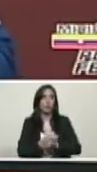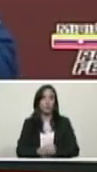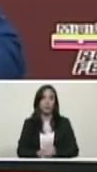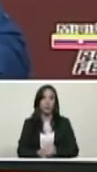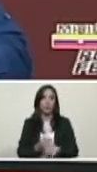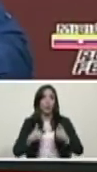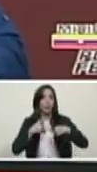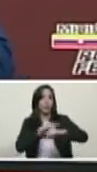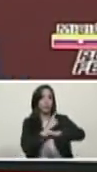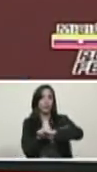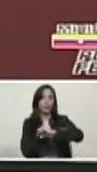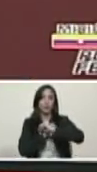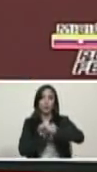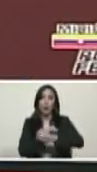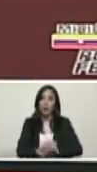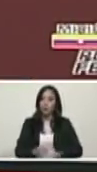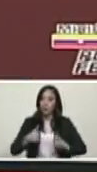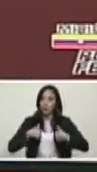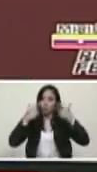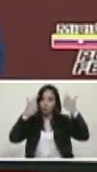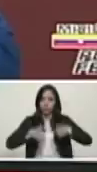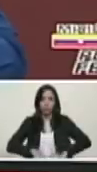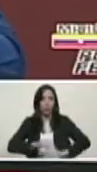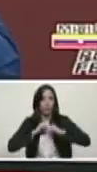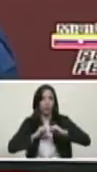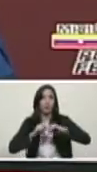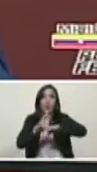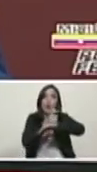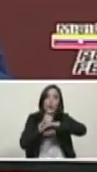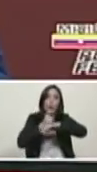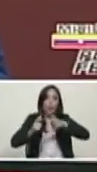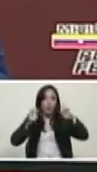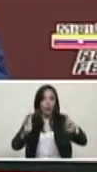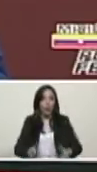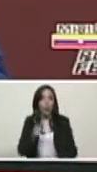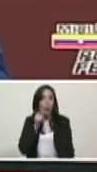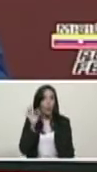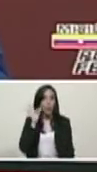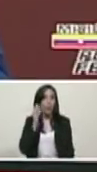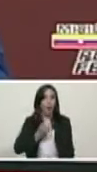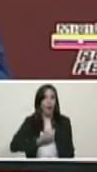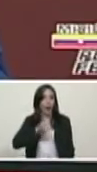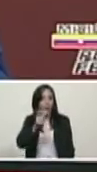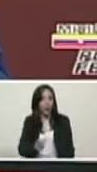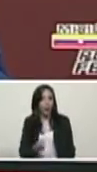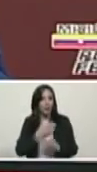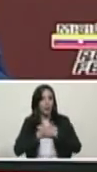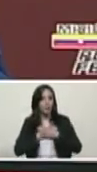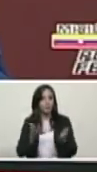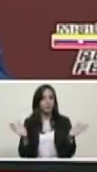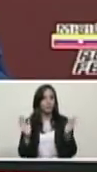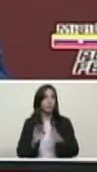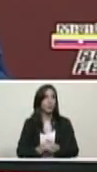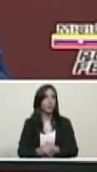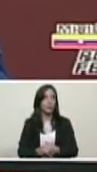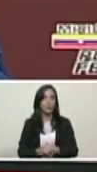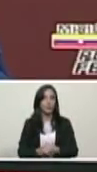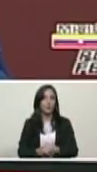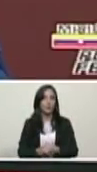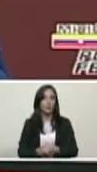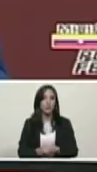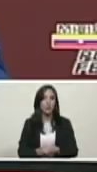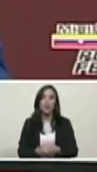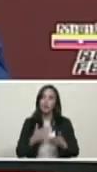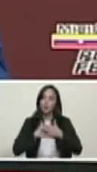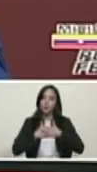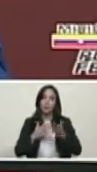servicios los músculos que tienen gobernadores alcaldes y yo les pongo a la orden de